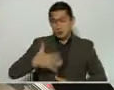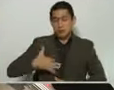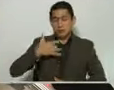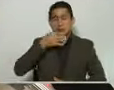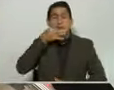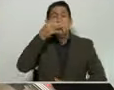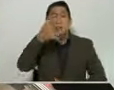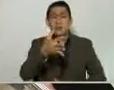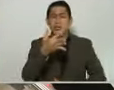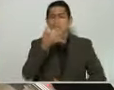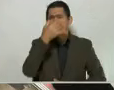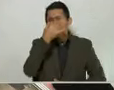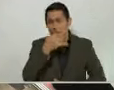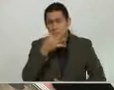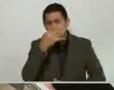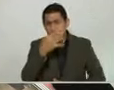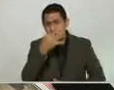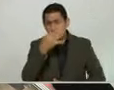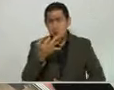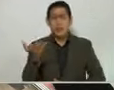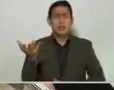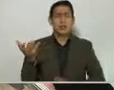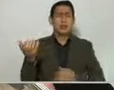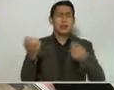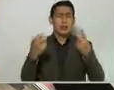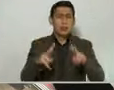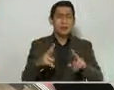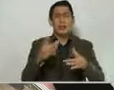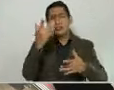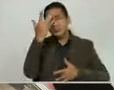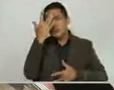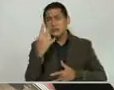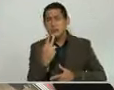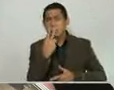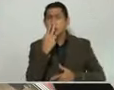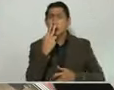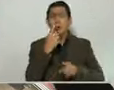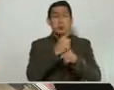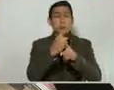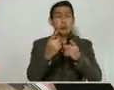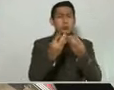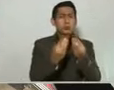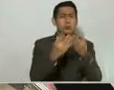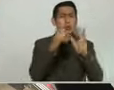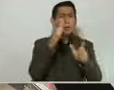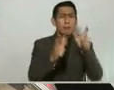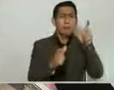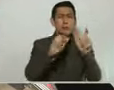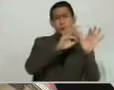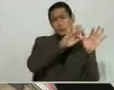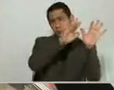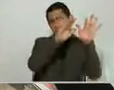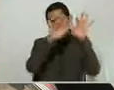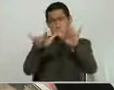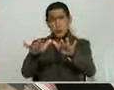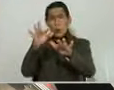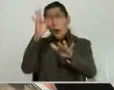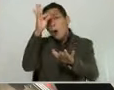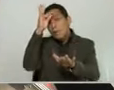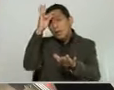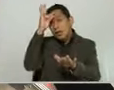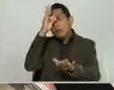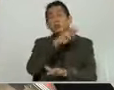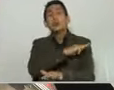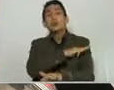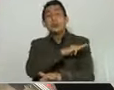de gripes que asisten por esos síntomas a nuestros centros de salud y Hospital Bicentenario, la mitad son COVID. La buena